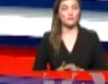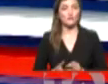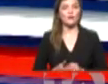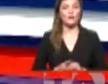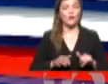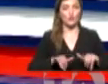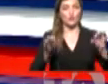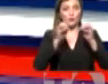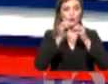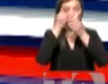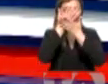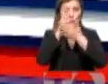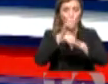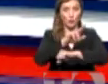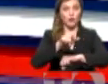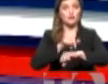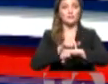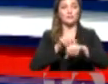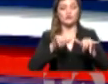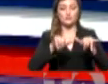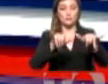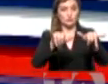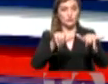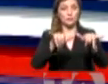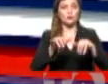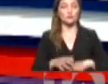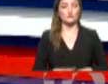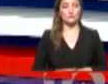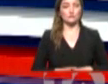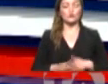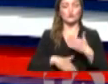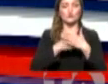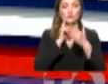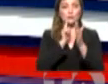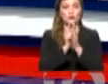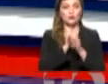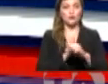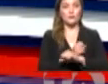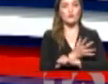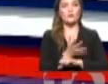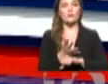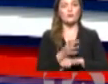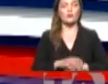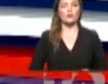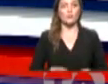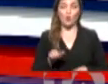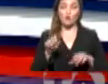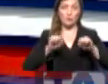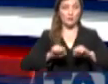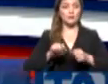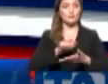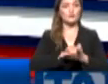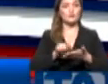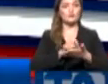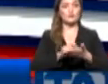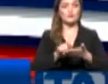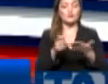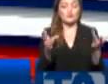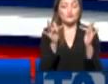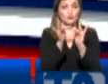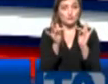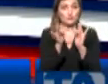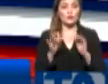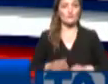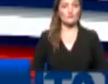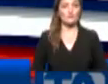Seguimos informando en 24 horas y continúan llegando todas sus denuncias y sugerencias. Usted puede escribirnos a través de todas nuestras líneas de